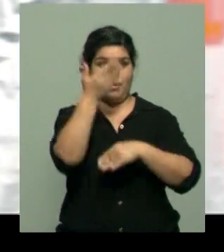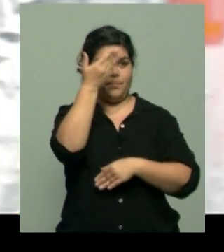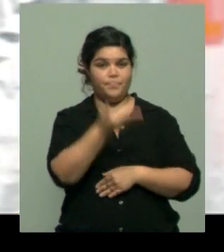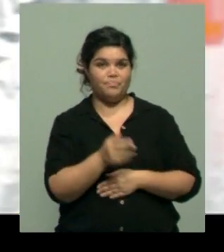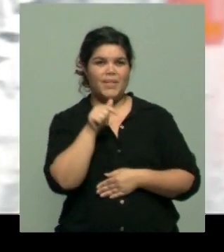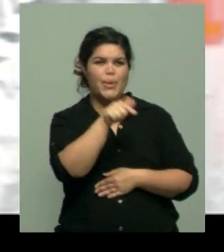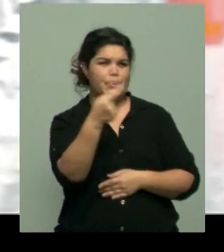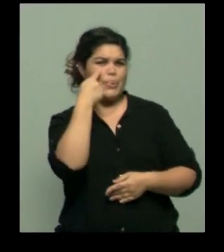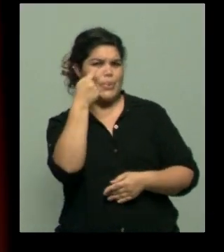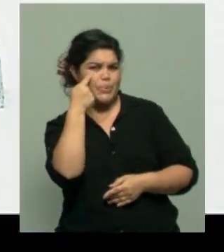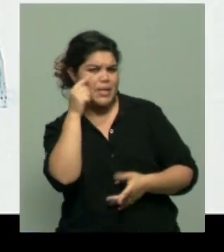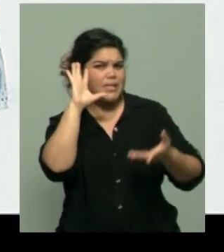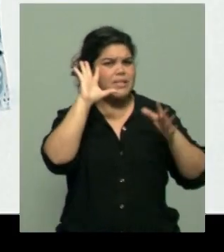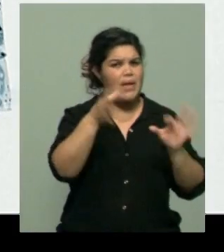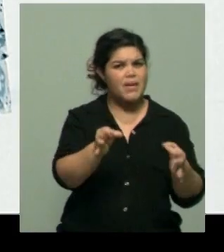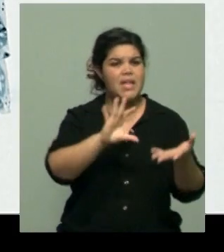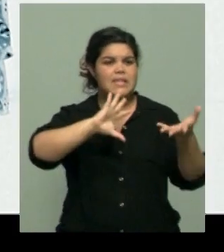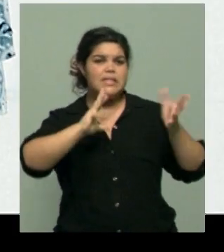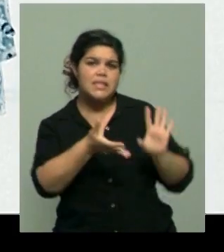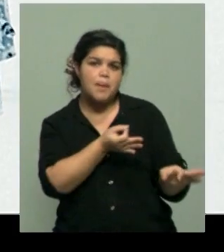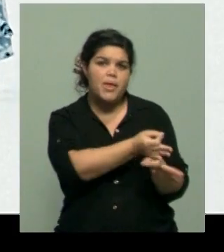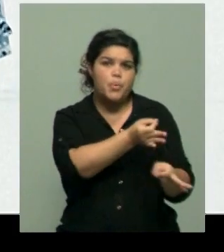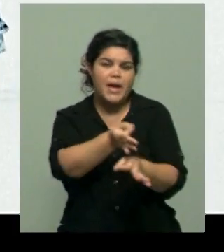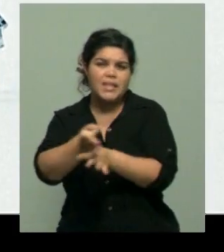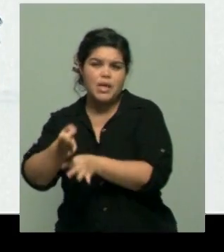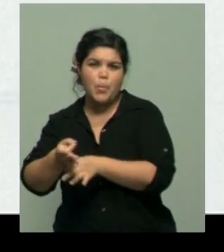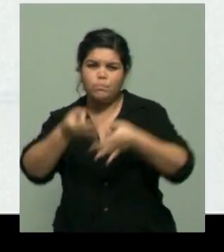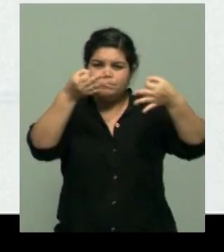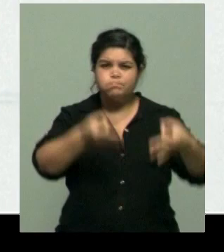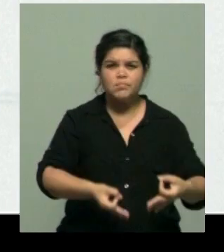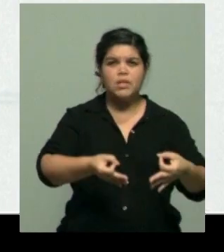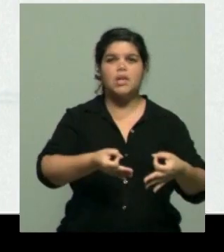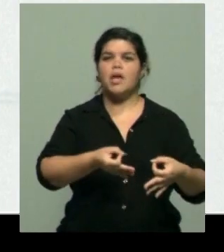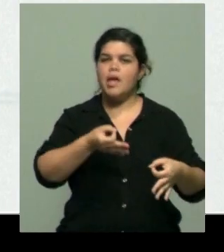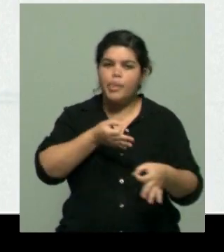si el sistema educativo instruye y forma a sus estudiantes.